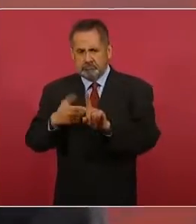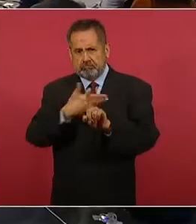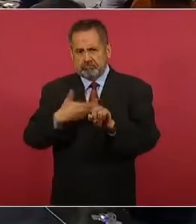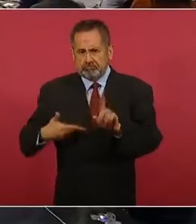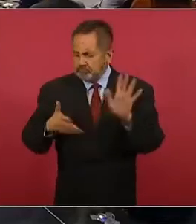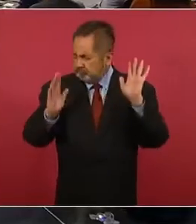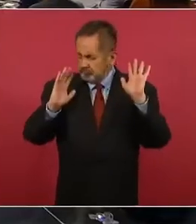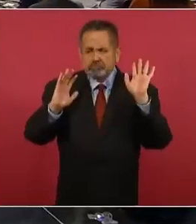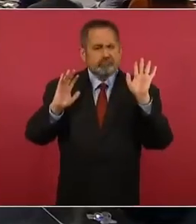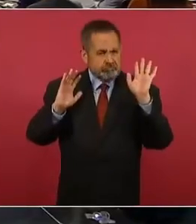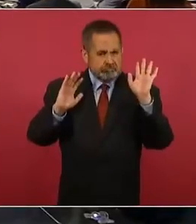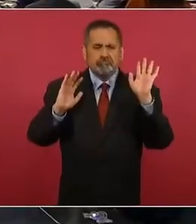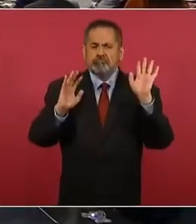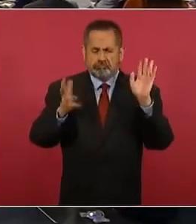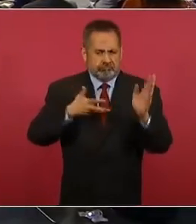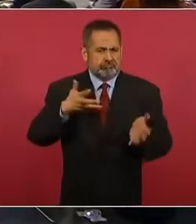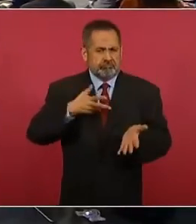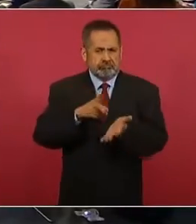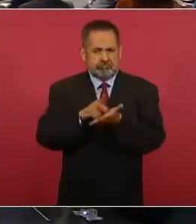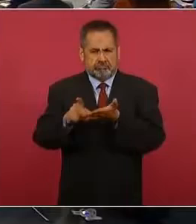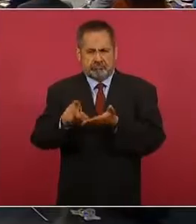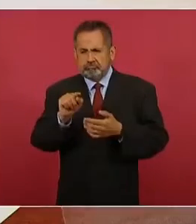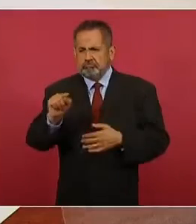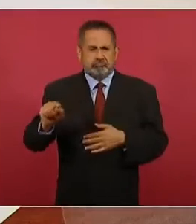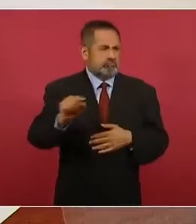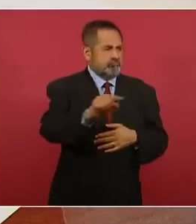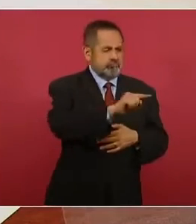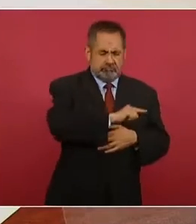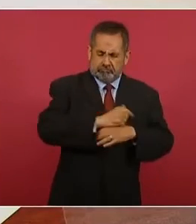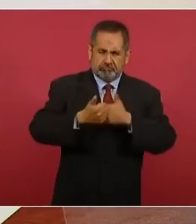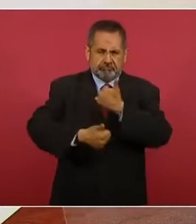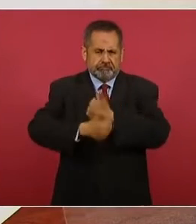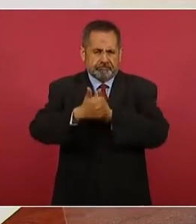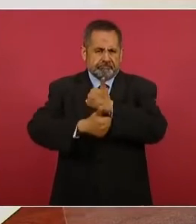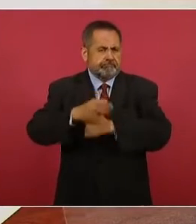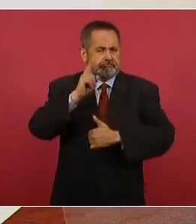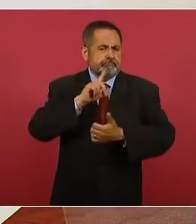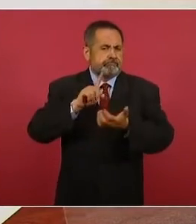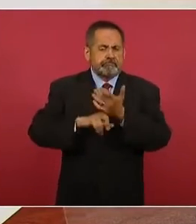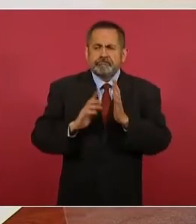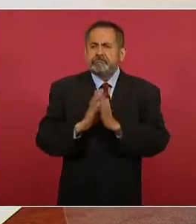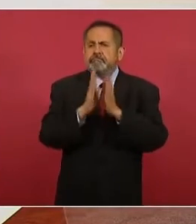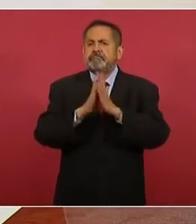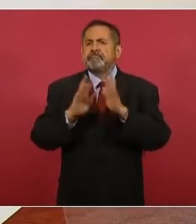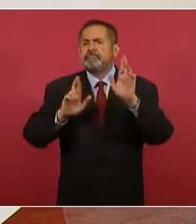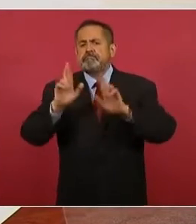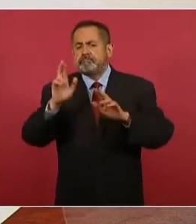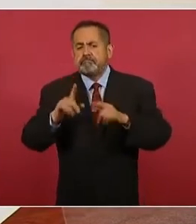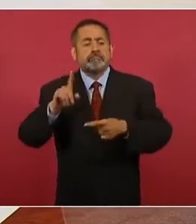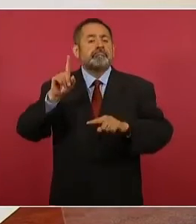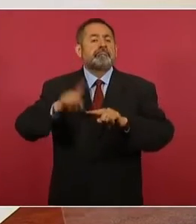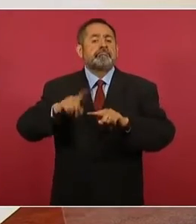tienen derecho a participar. ¿Y quién va a decidir?